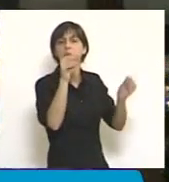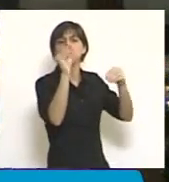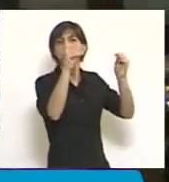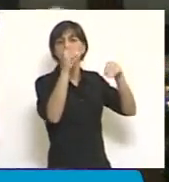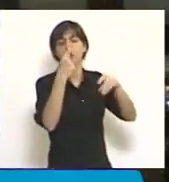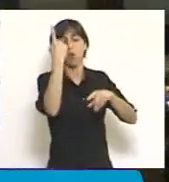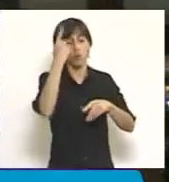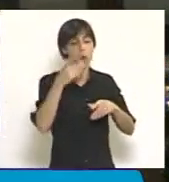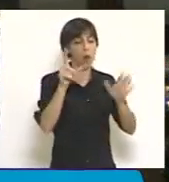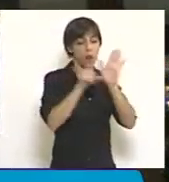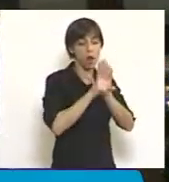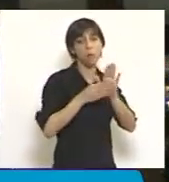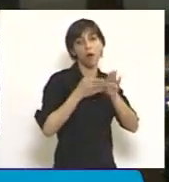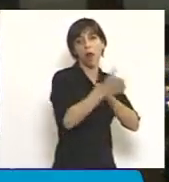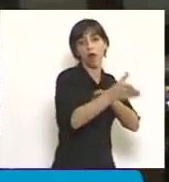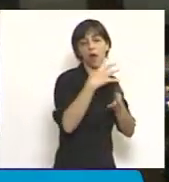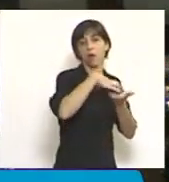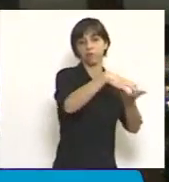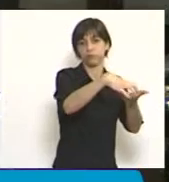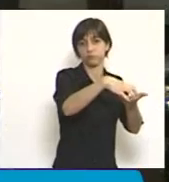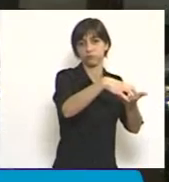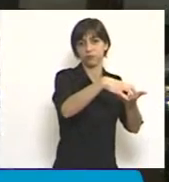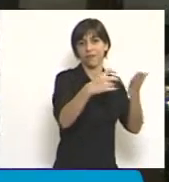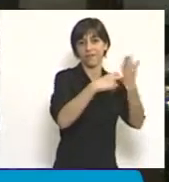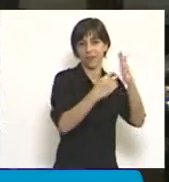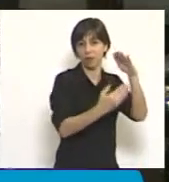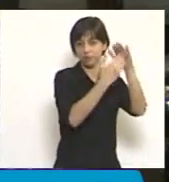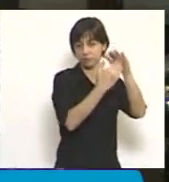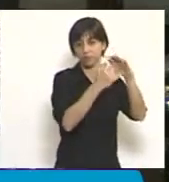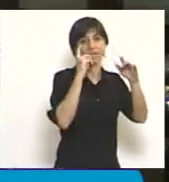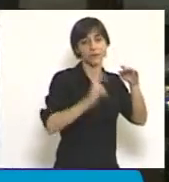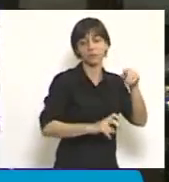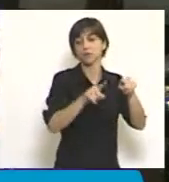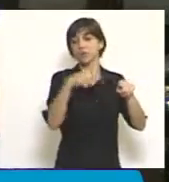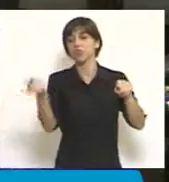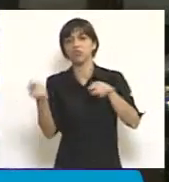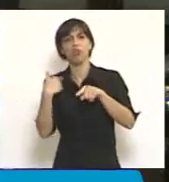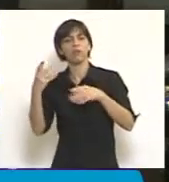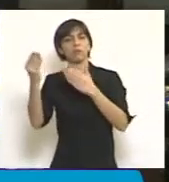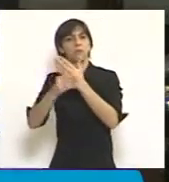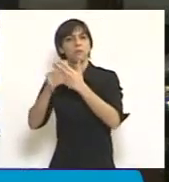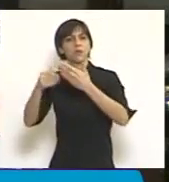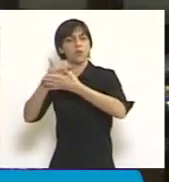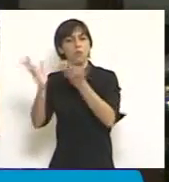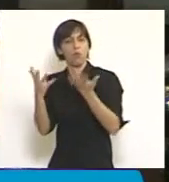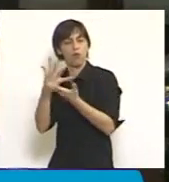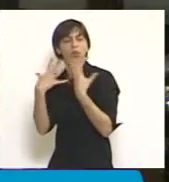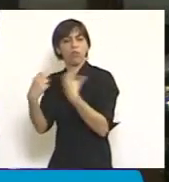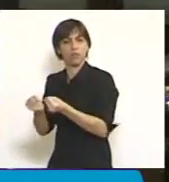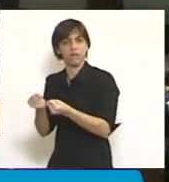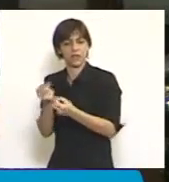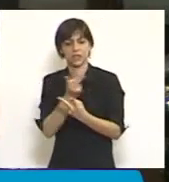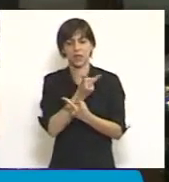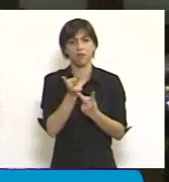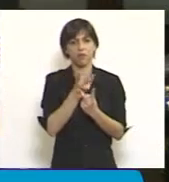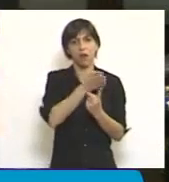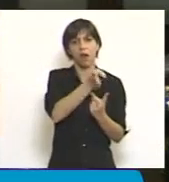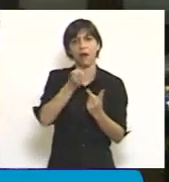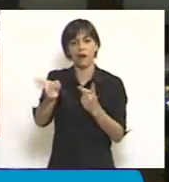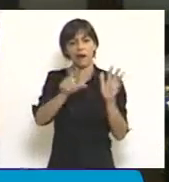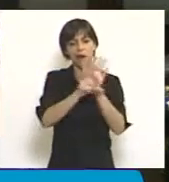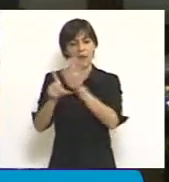vigencia las previsiones del artículo 120 de la Constitución Nacional. Ahora, sin embargo, se ha optado, el oficialismo ha optado por sancionar